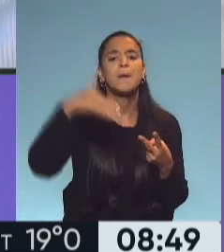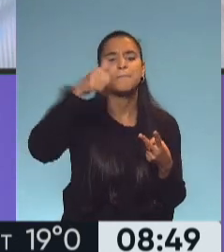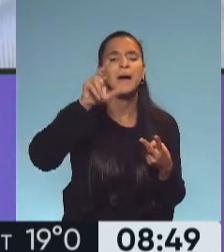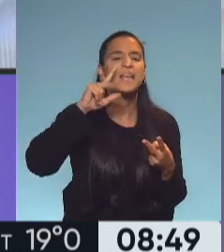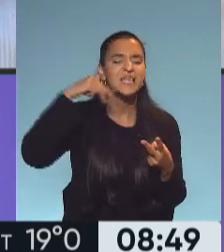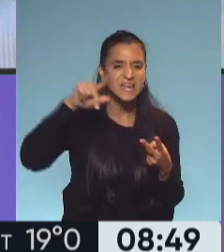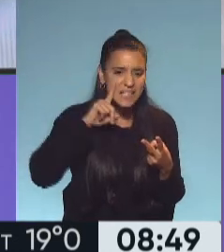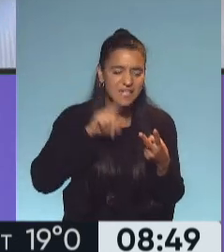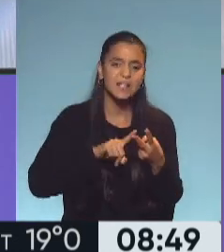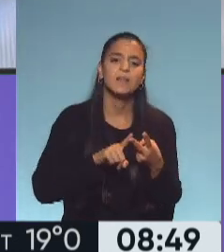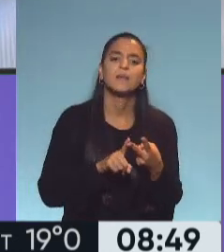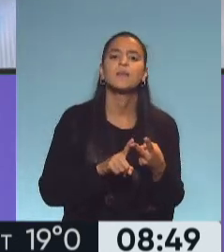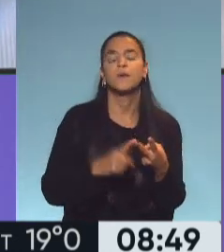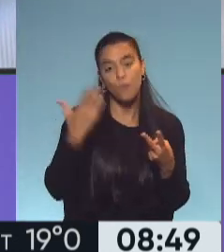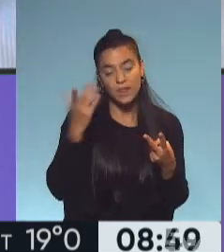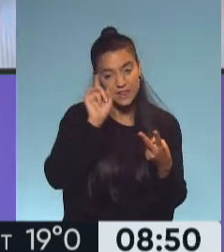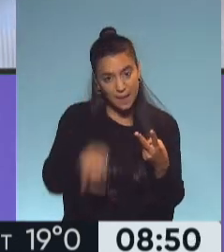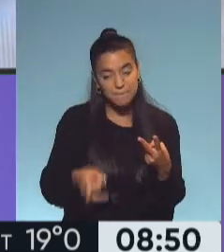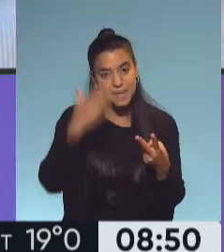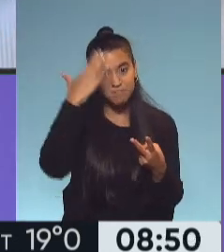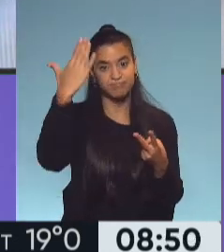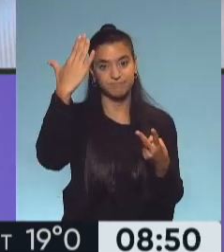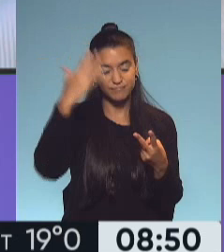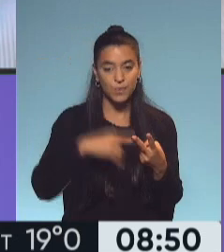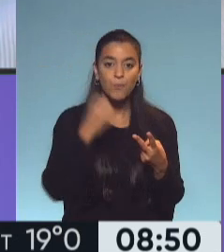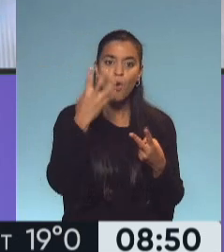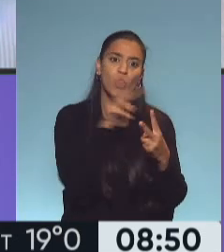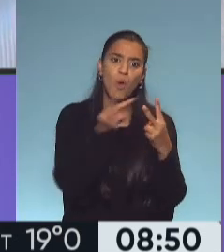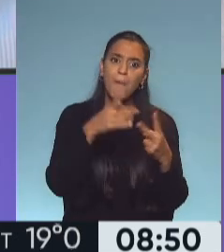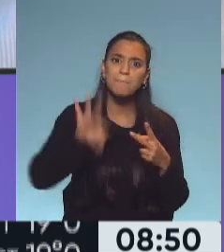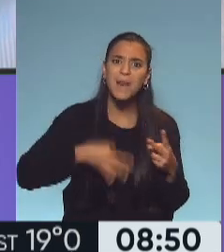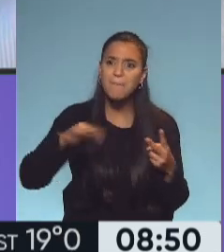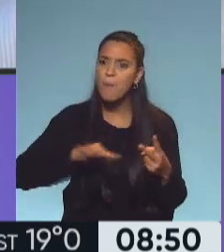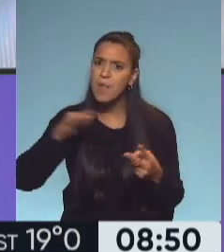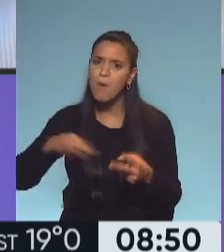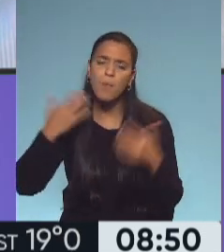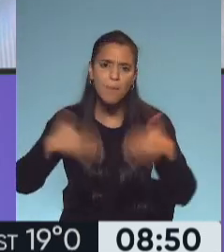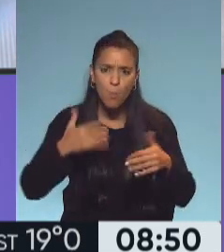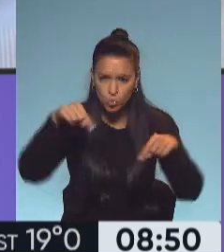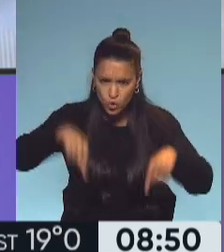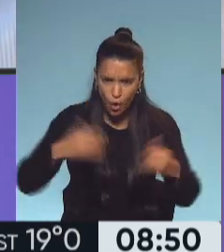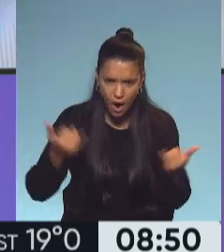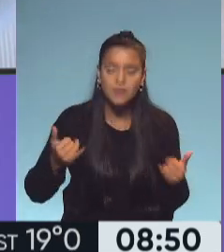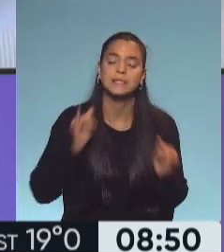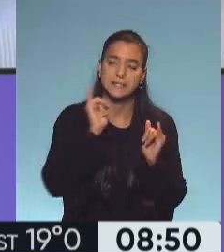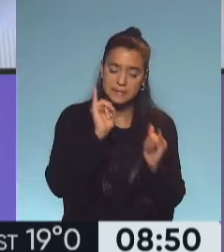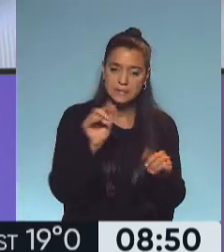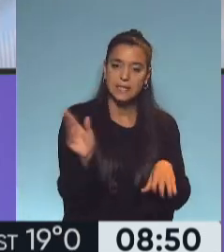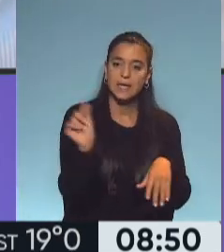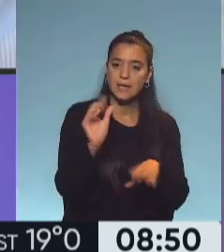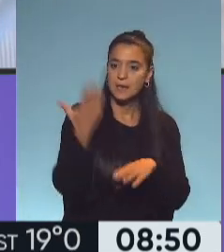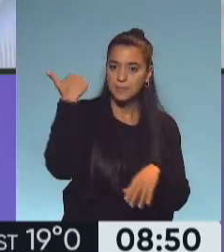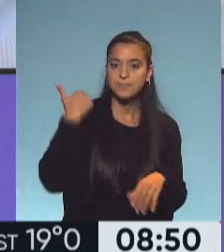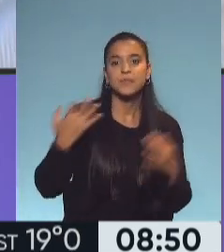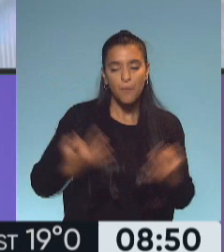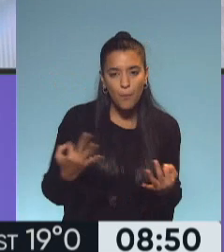Marini. A la gran Marilú Marini, bueno, también salud, porque son dos grandes que se llevan premios. Venís cargado de premios hoy. Hablábamos recién de todo lo que